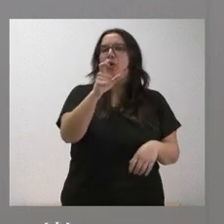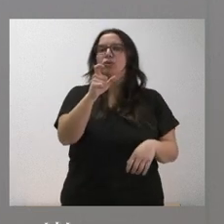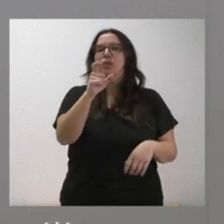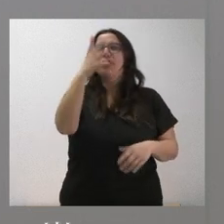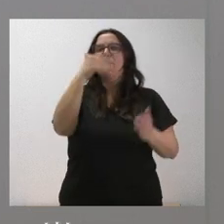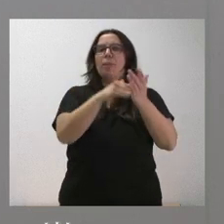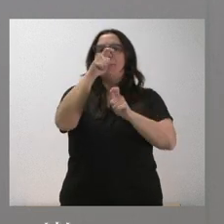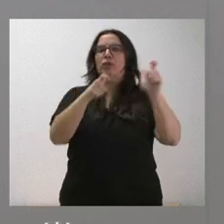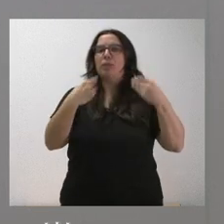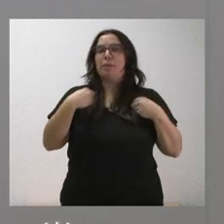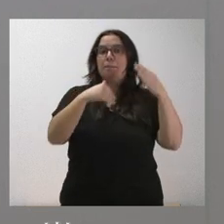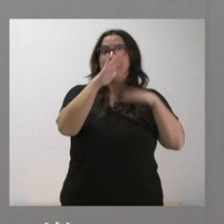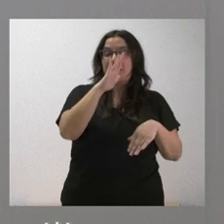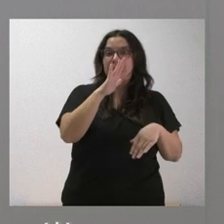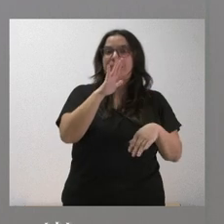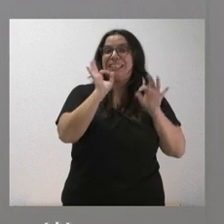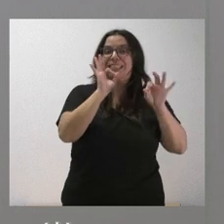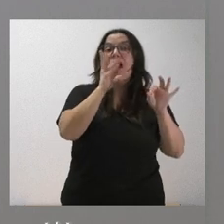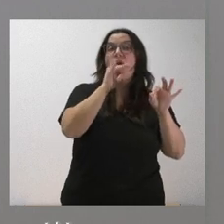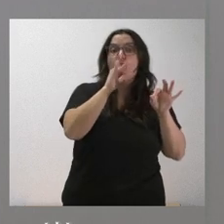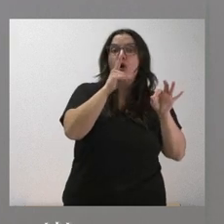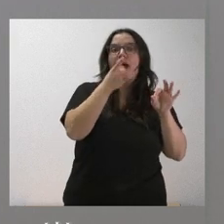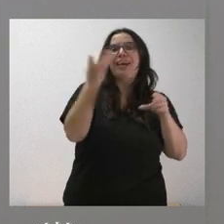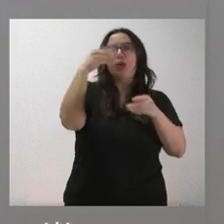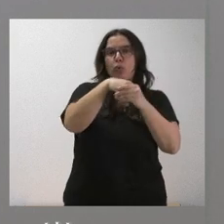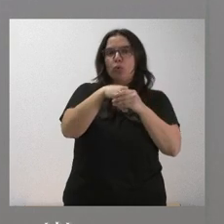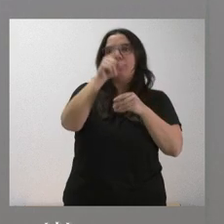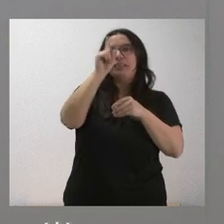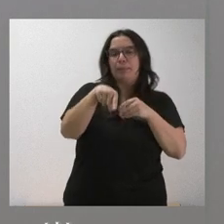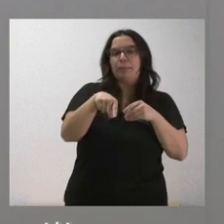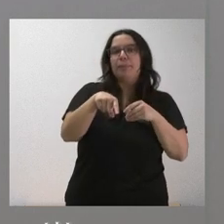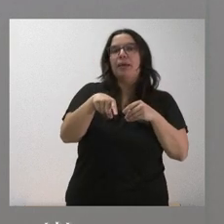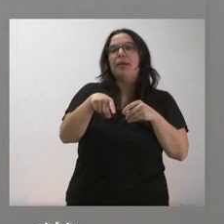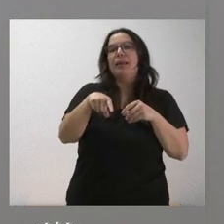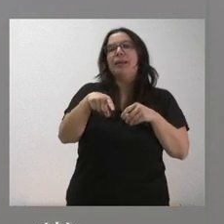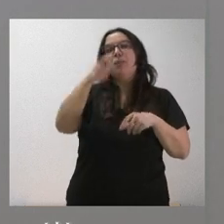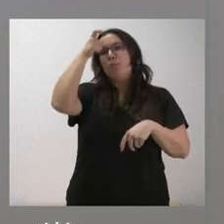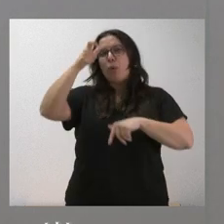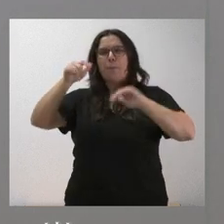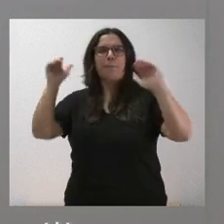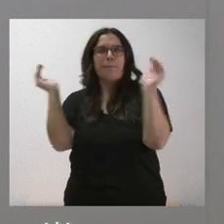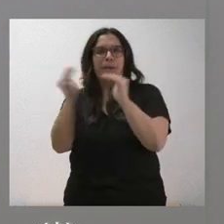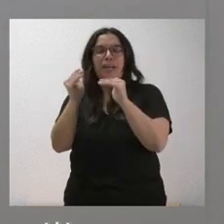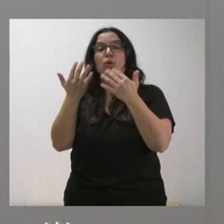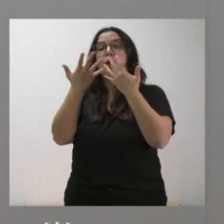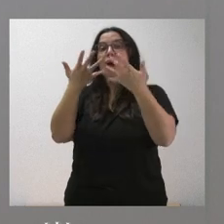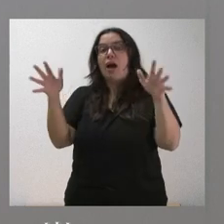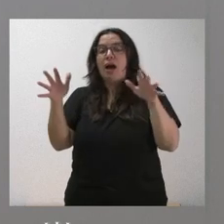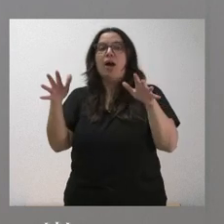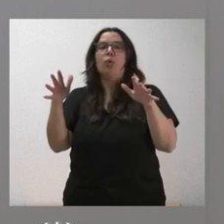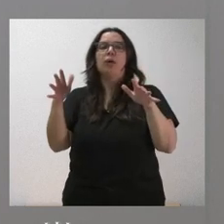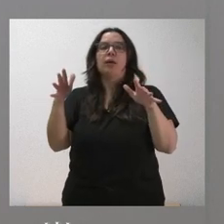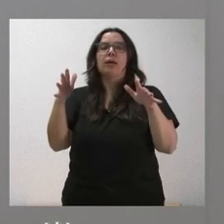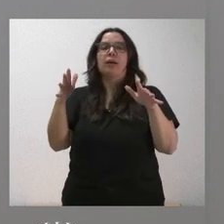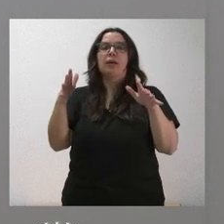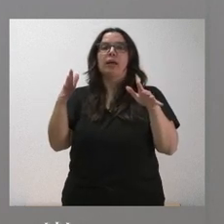5,000 habitantes lo que hacemos ahora es extenderlo también a las entidades locales menores aunque estén en municipios de